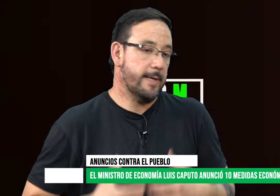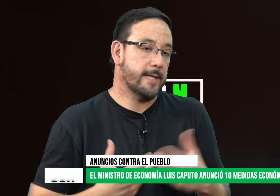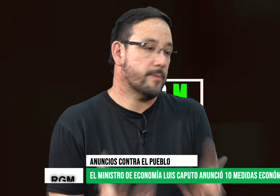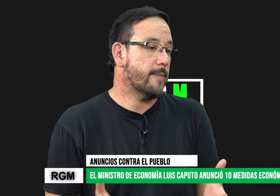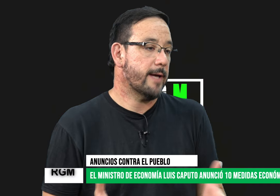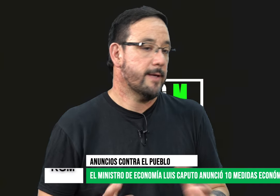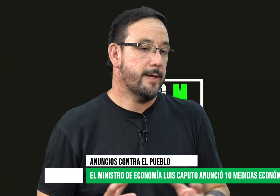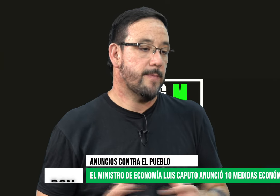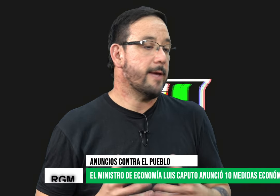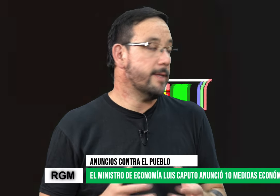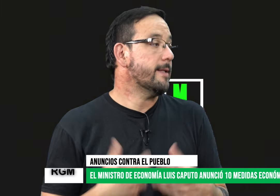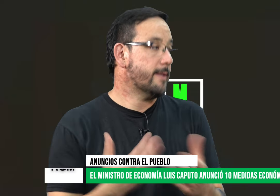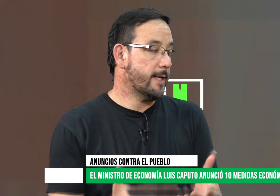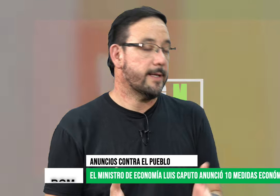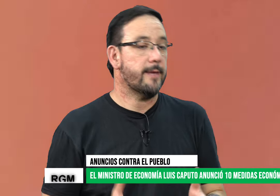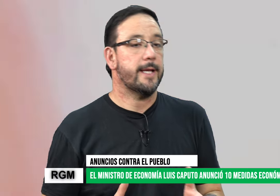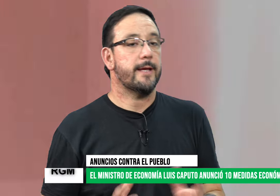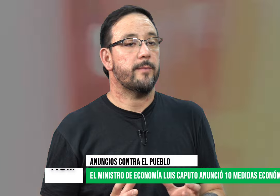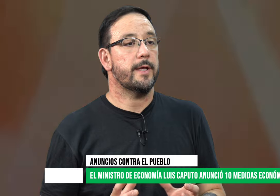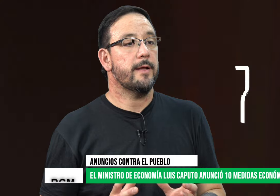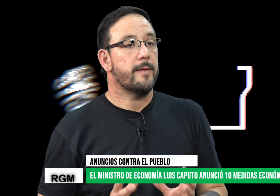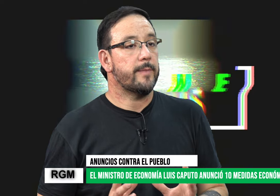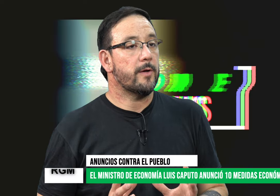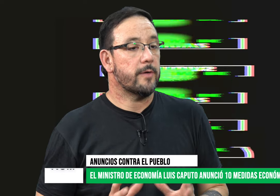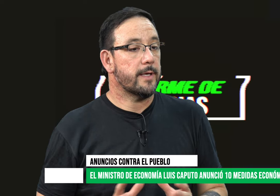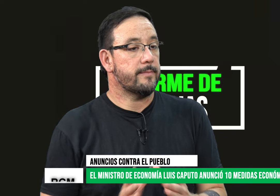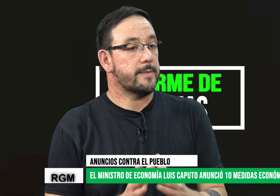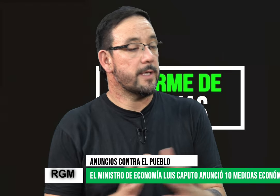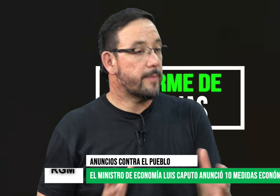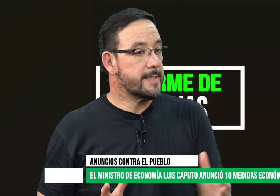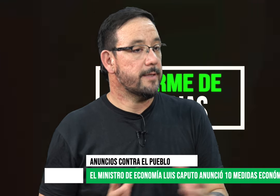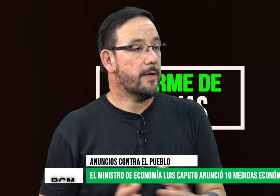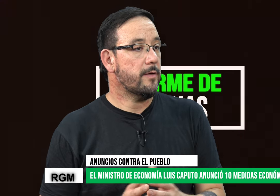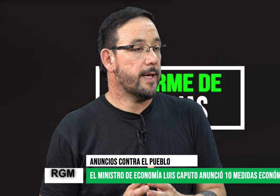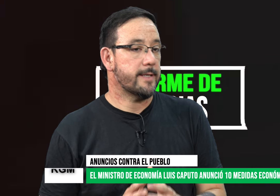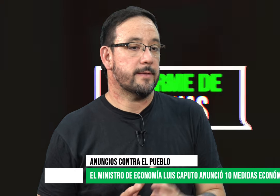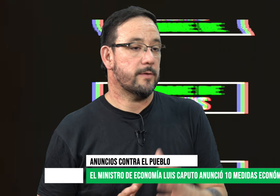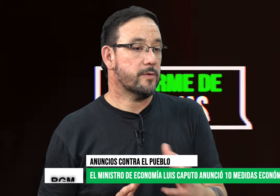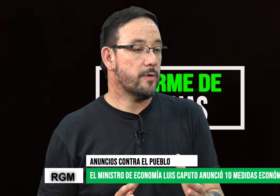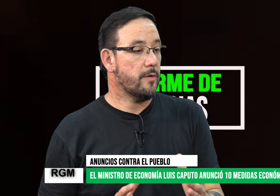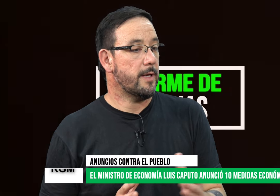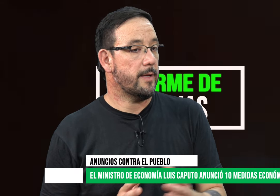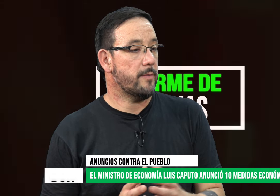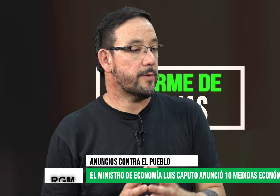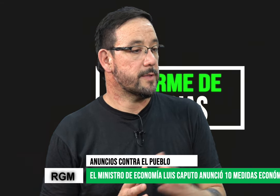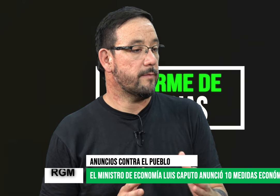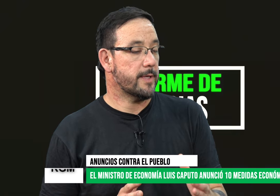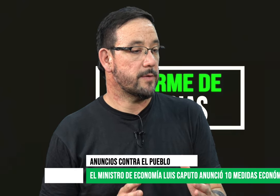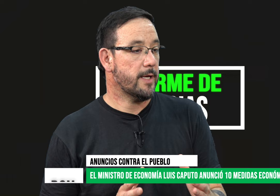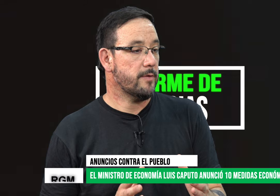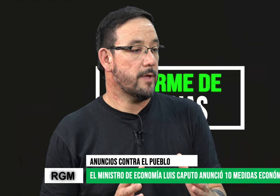la explicación más evidente de la llegada de Milei al poder, pero lo que se nos presenta ahora es no solo un